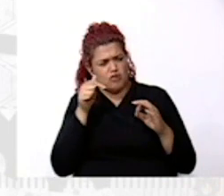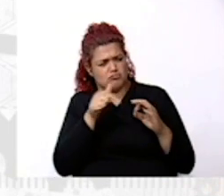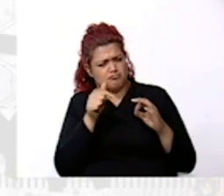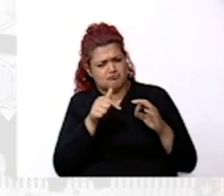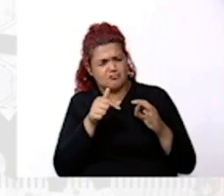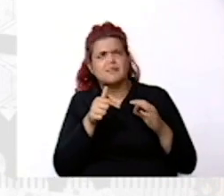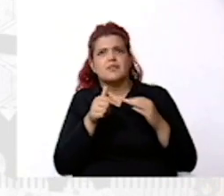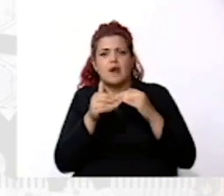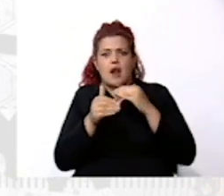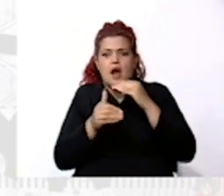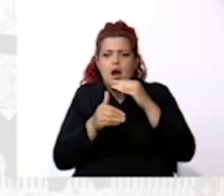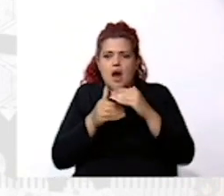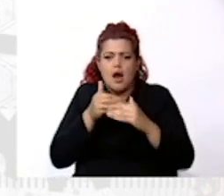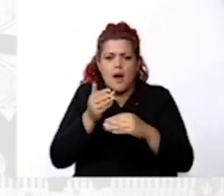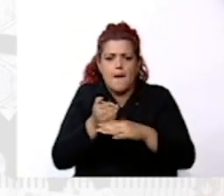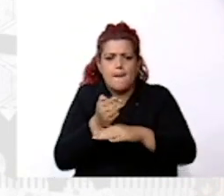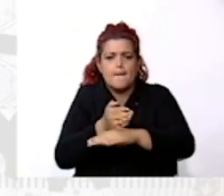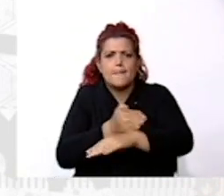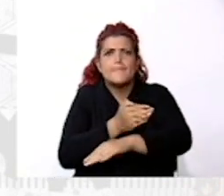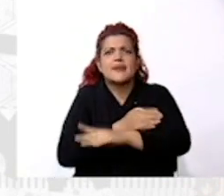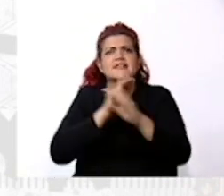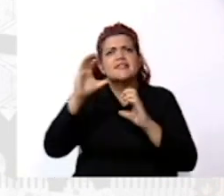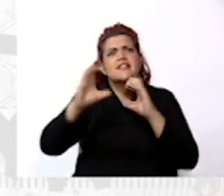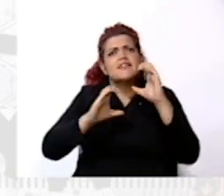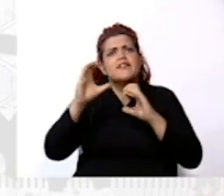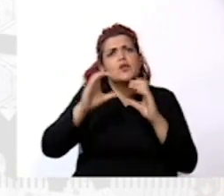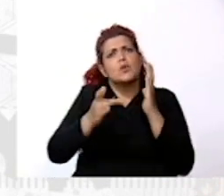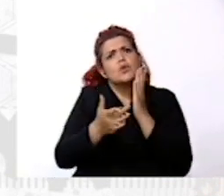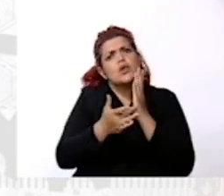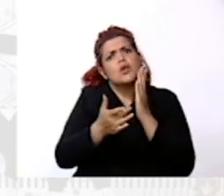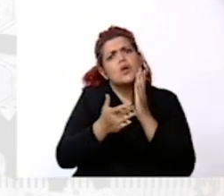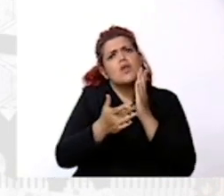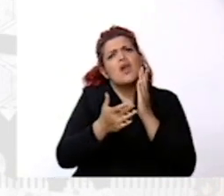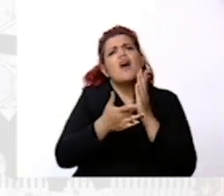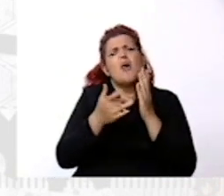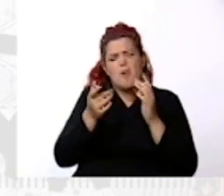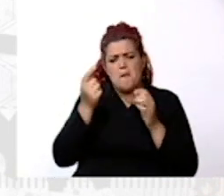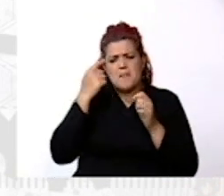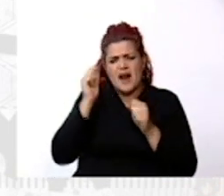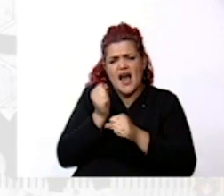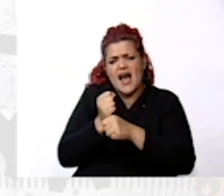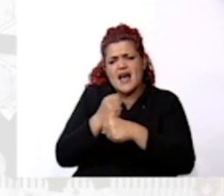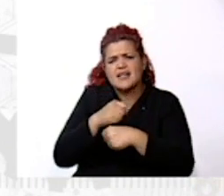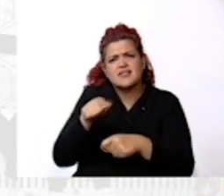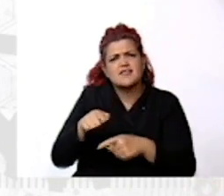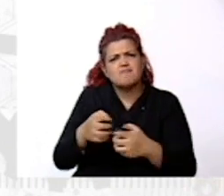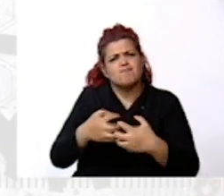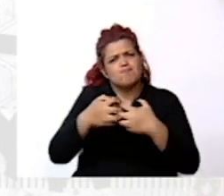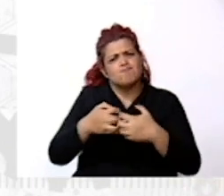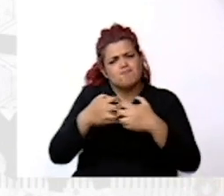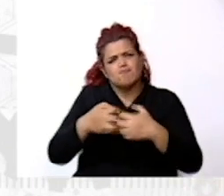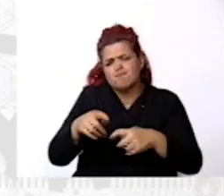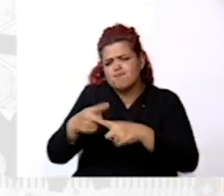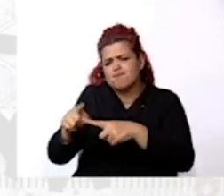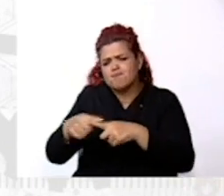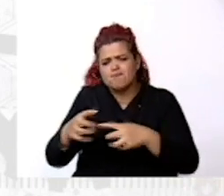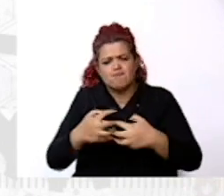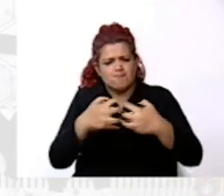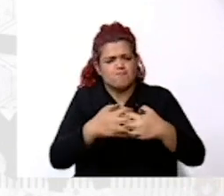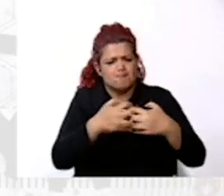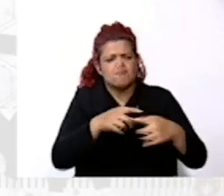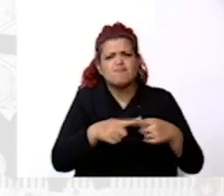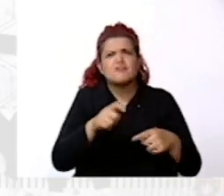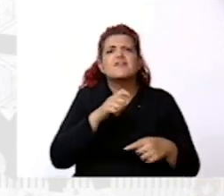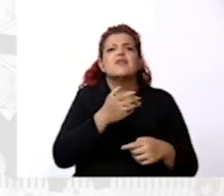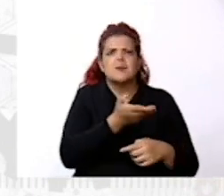los adelantos científicos y tecnológicos en la construcción de las máquinas a partir de diferentes materiales.